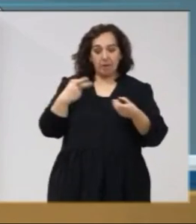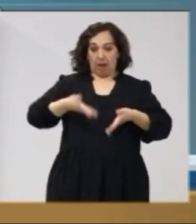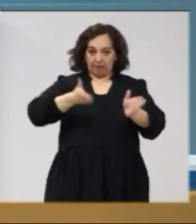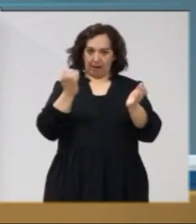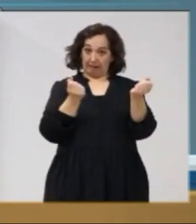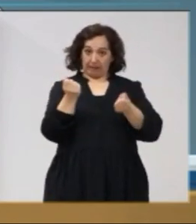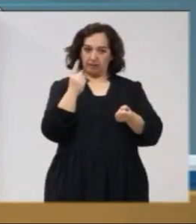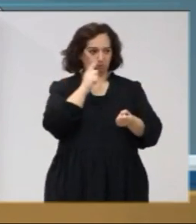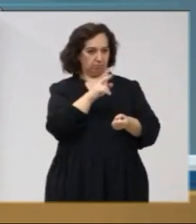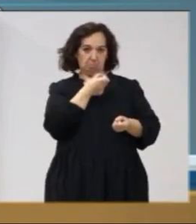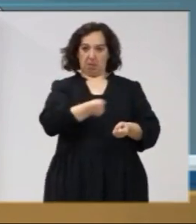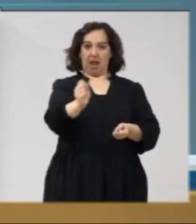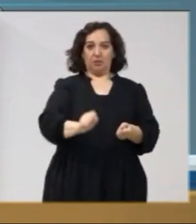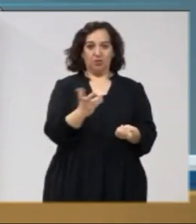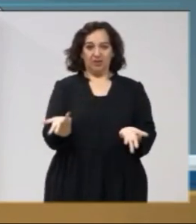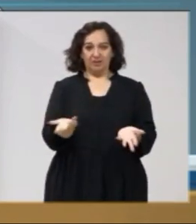espléndidas,